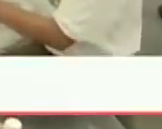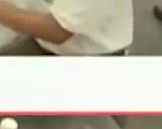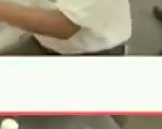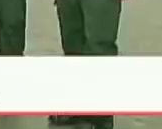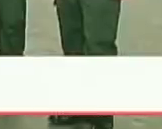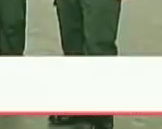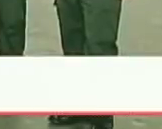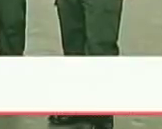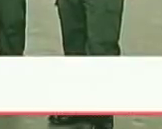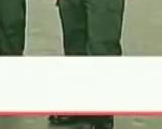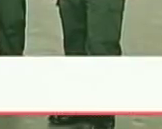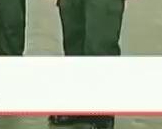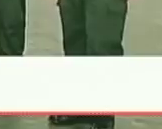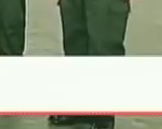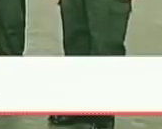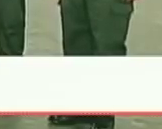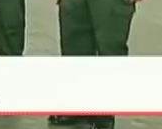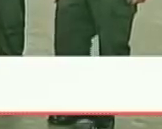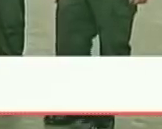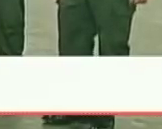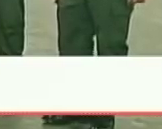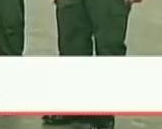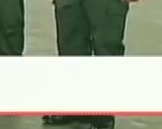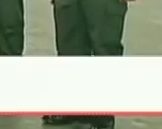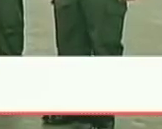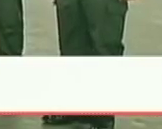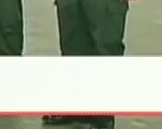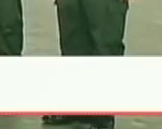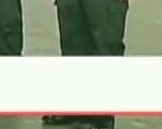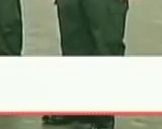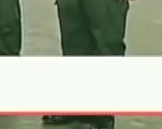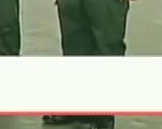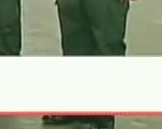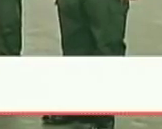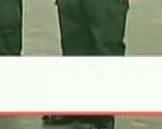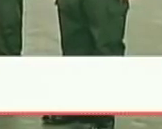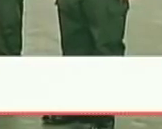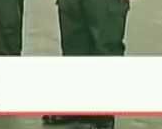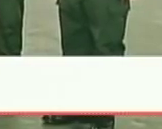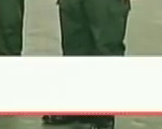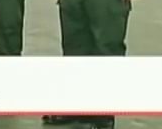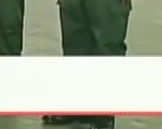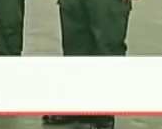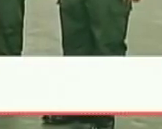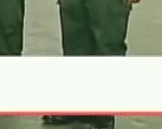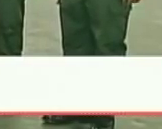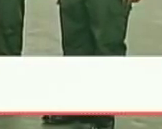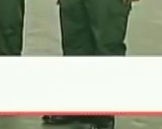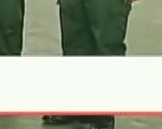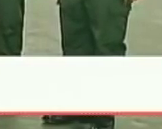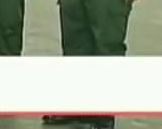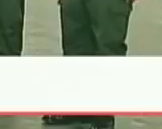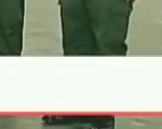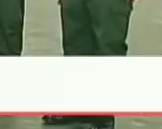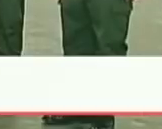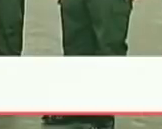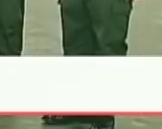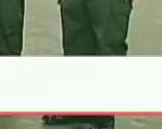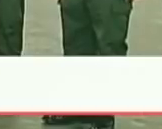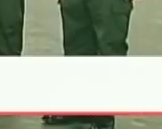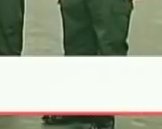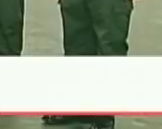Abastecimiento Soberana, que aunque ustedes no lo escuchen mucho, anda haciendo su trabajo todos los días, silenciosa, la gran misión Abastecimiento